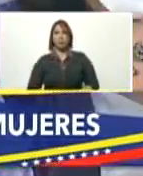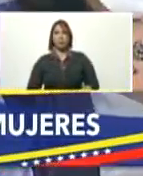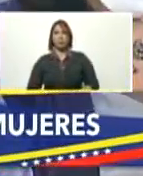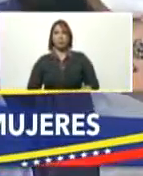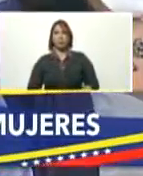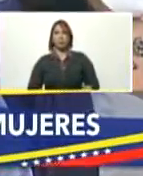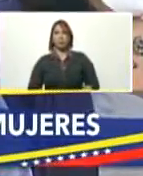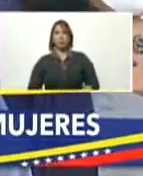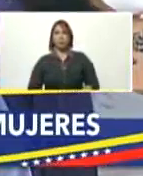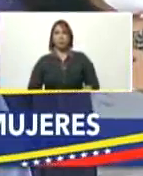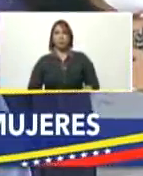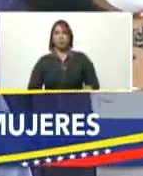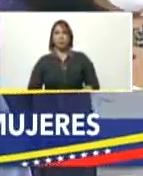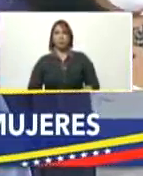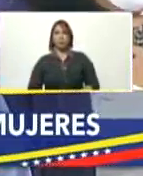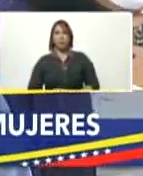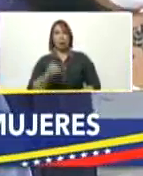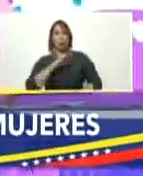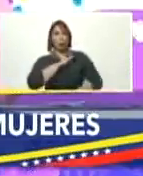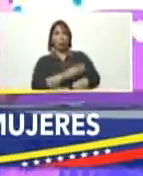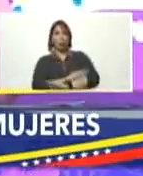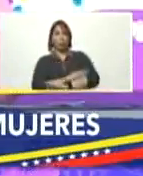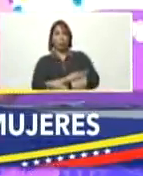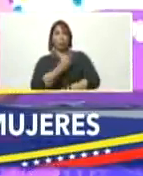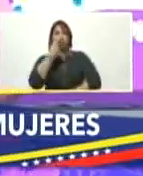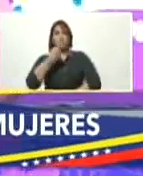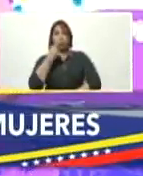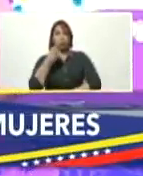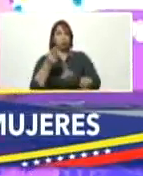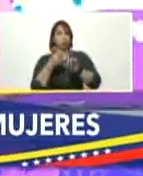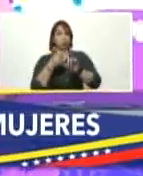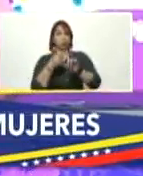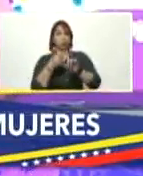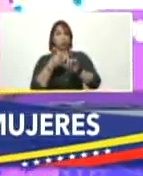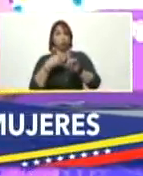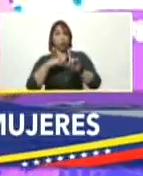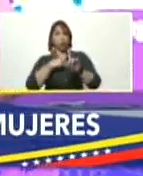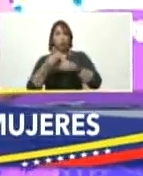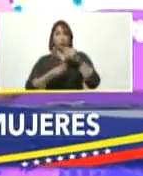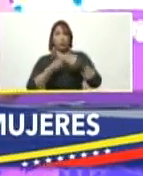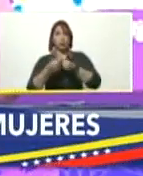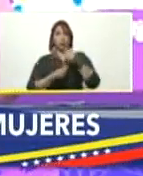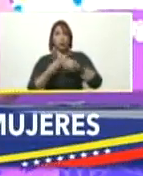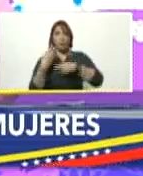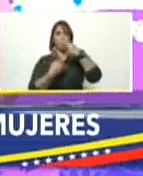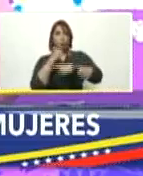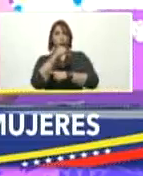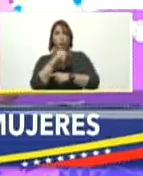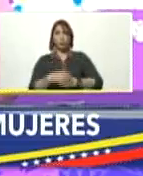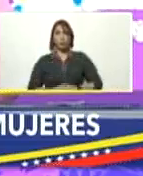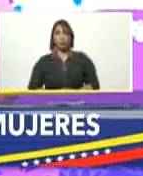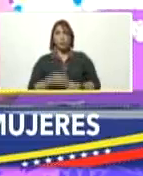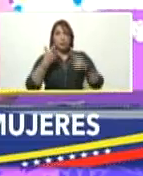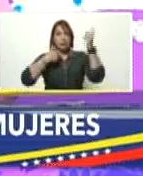Y estoy en el poder político primero porque hicimos una revolución. Y